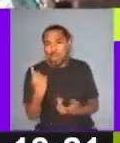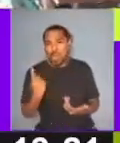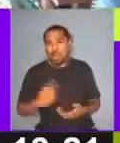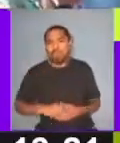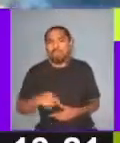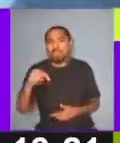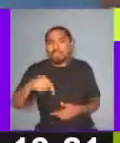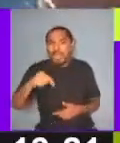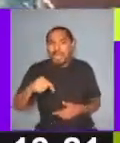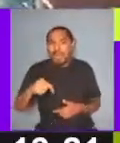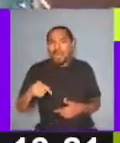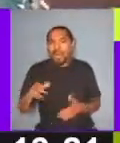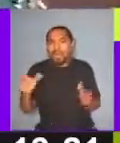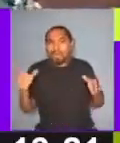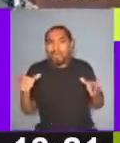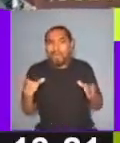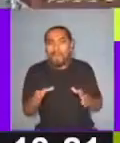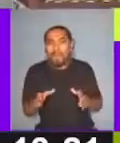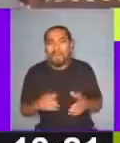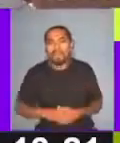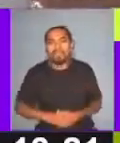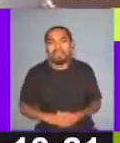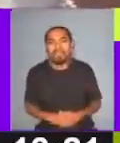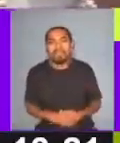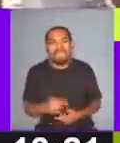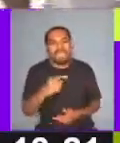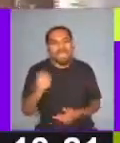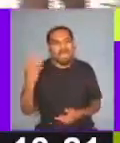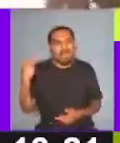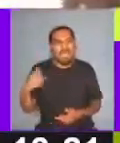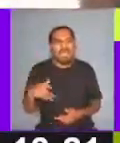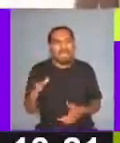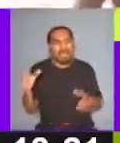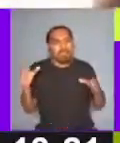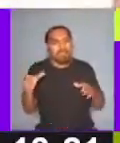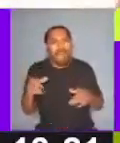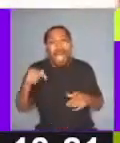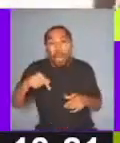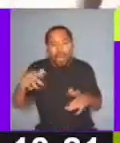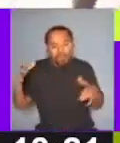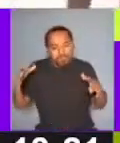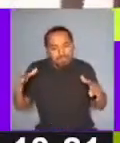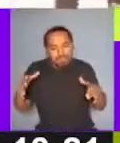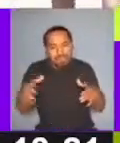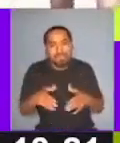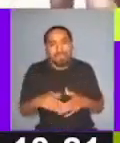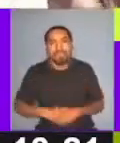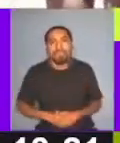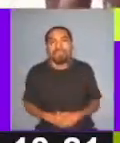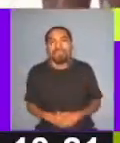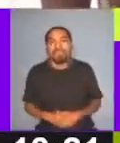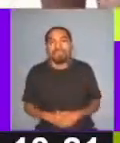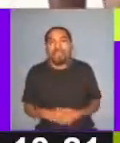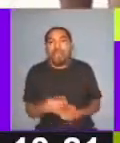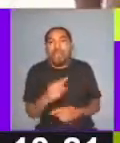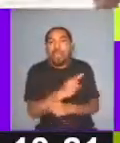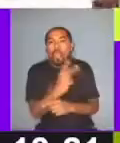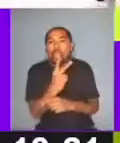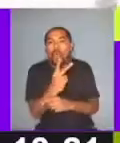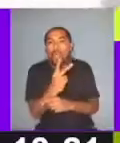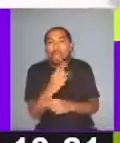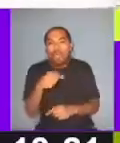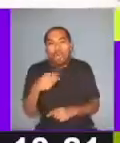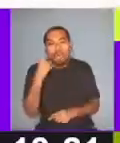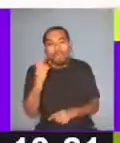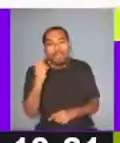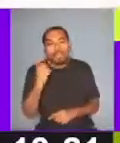semanas bueno la semana anterior ahora ya bajó el preci Note volviendo a tener la oferta de 2 kil por 1000 Bueno